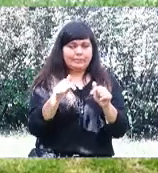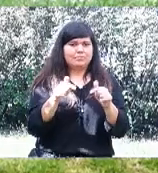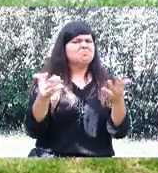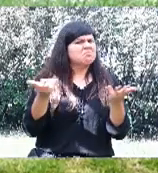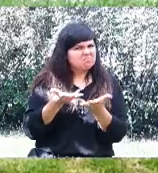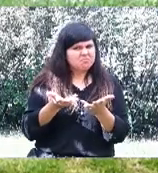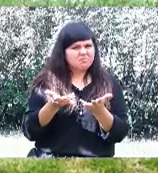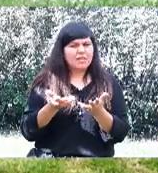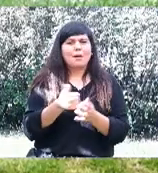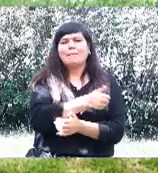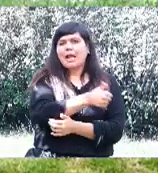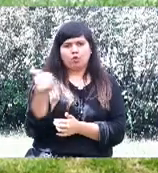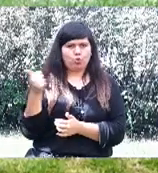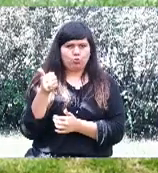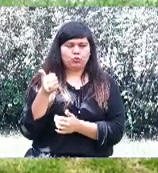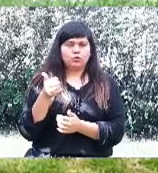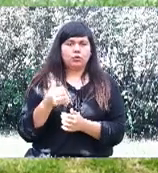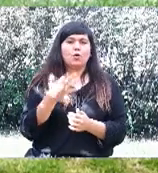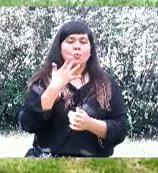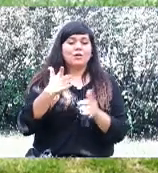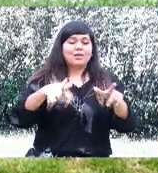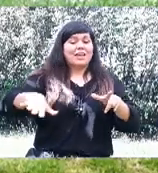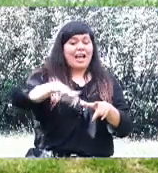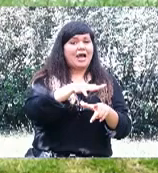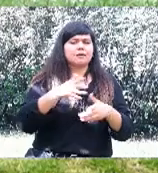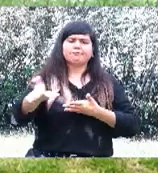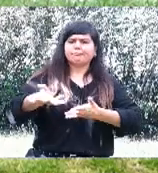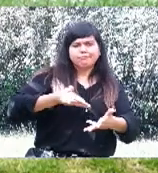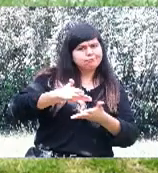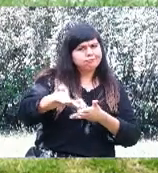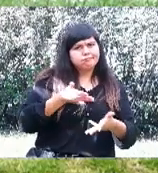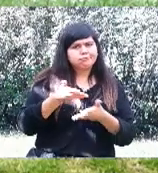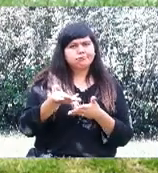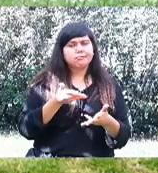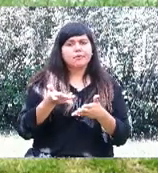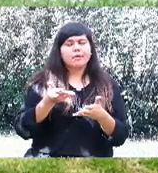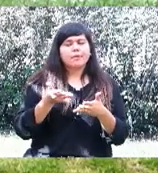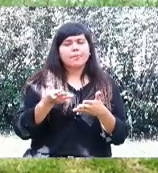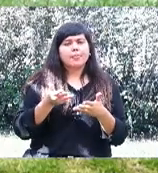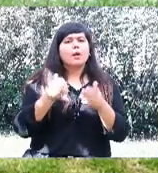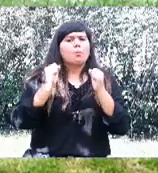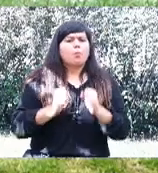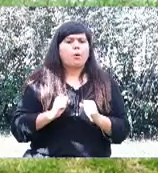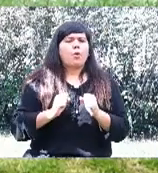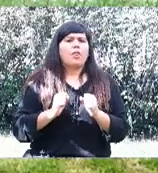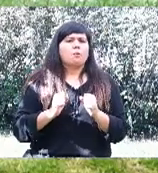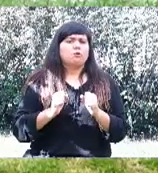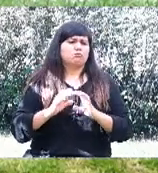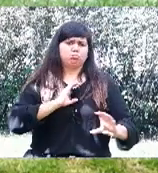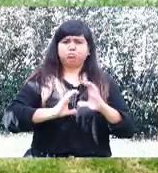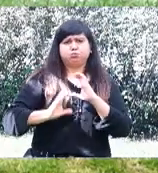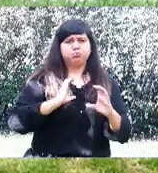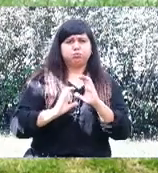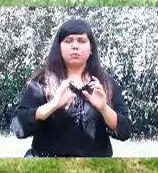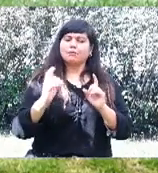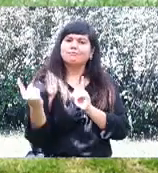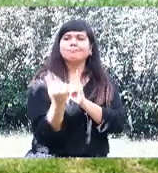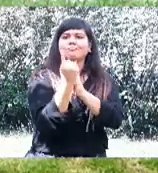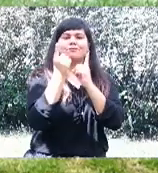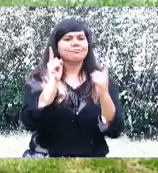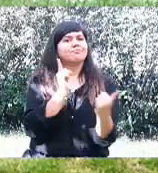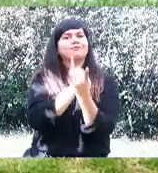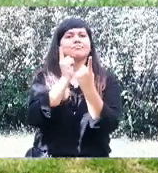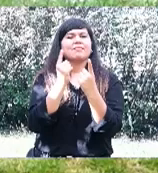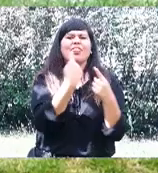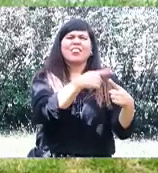para de alguna manera para todos Ya son áreas de interacción donde pueden de alguna manera comunicarse y toparse gente que viene